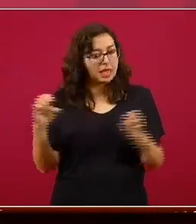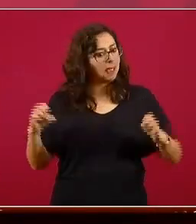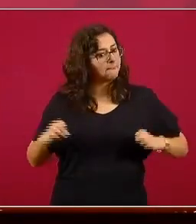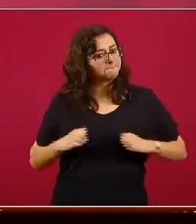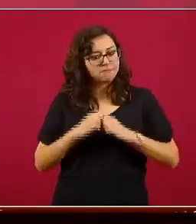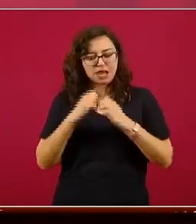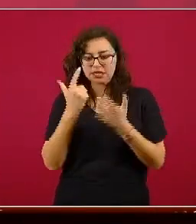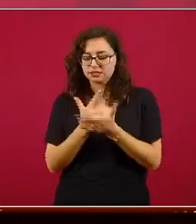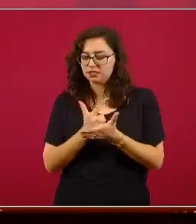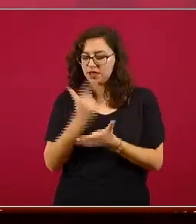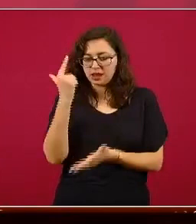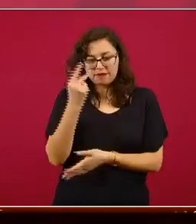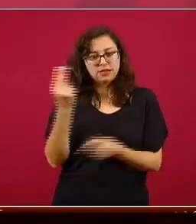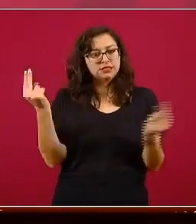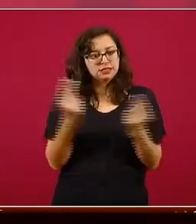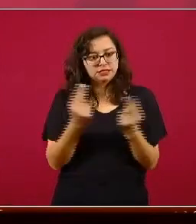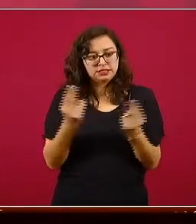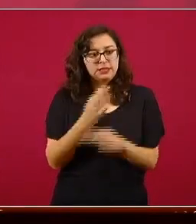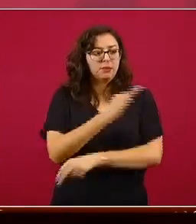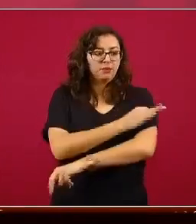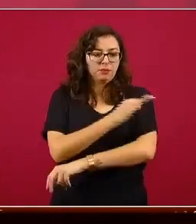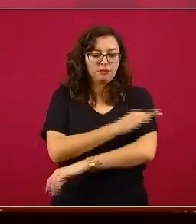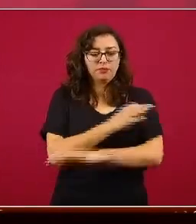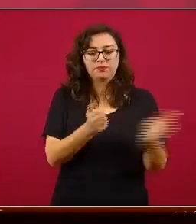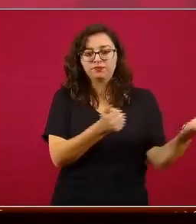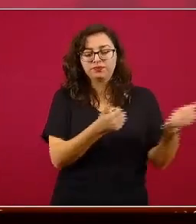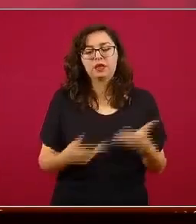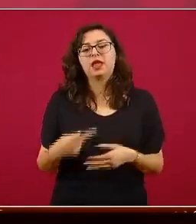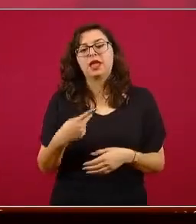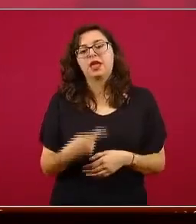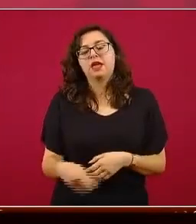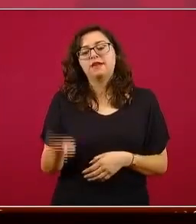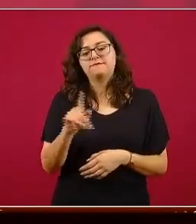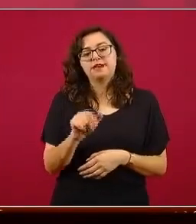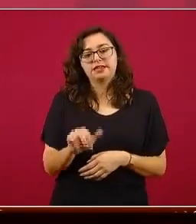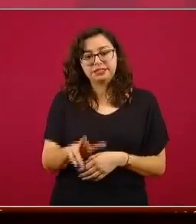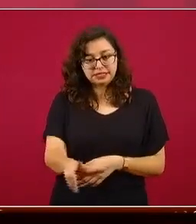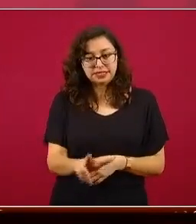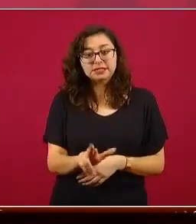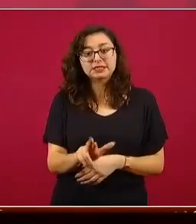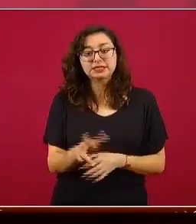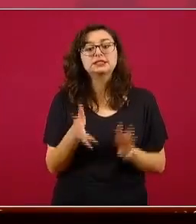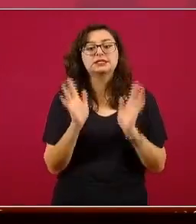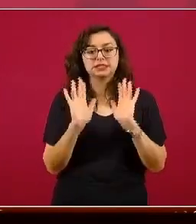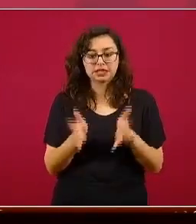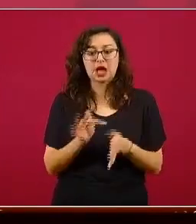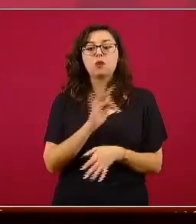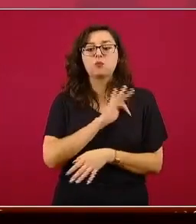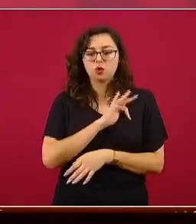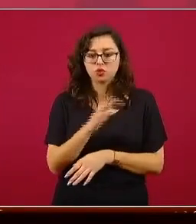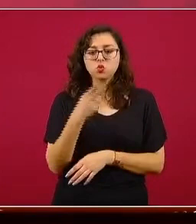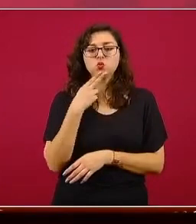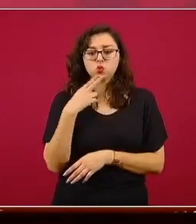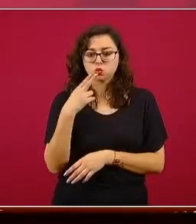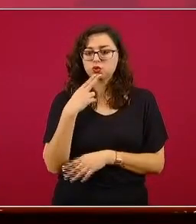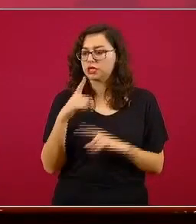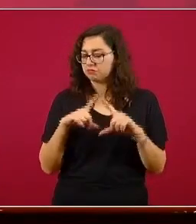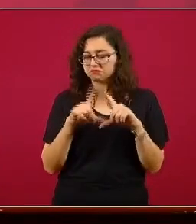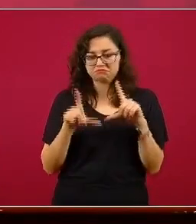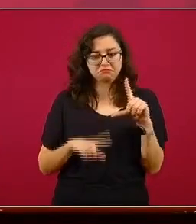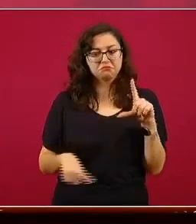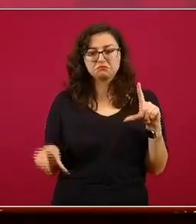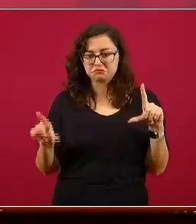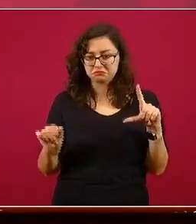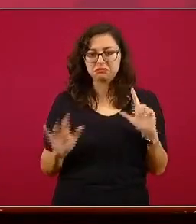o exclusivamente para esta hasta el momento, ya están en posibilidad de ser utilizadas en el territorio